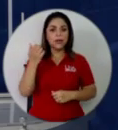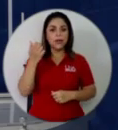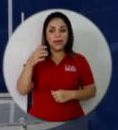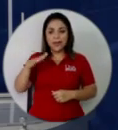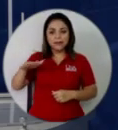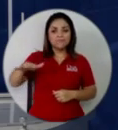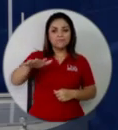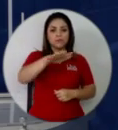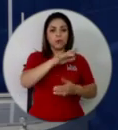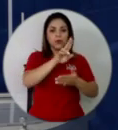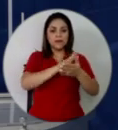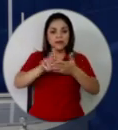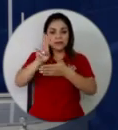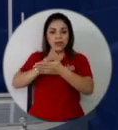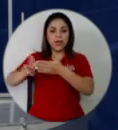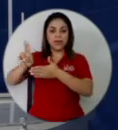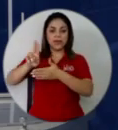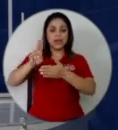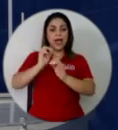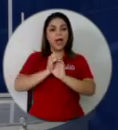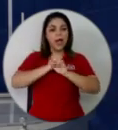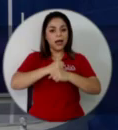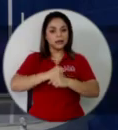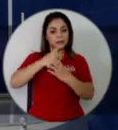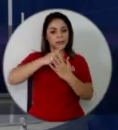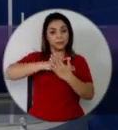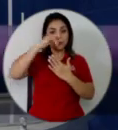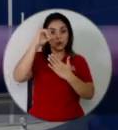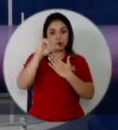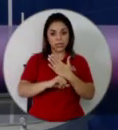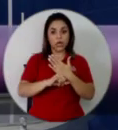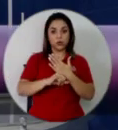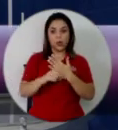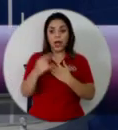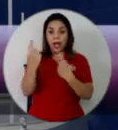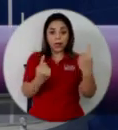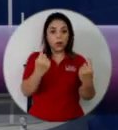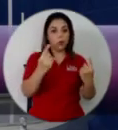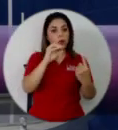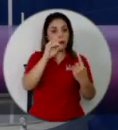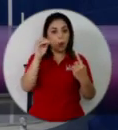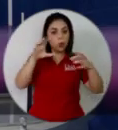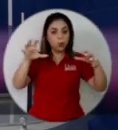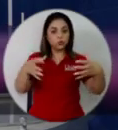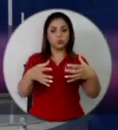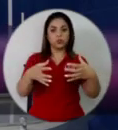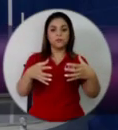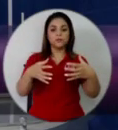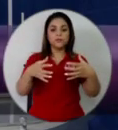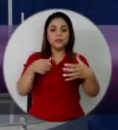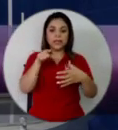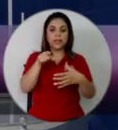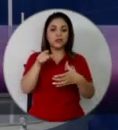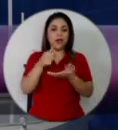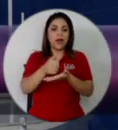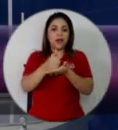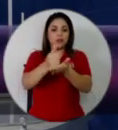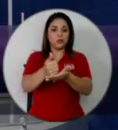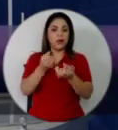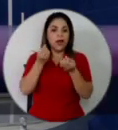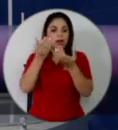una serie de proyectos, ya sea de cada universidad o de manera conjunta, que llevan pues